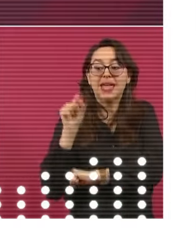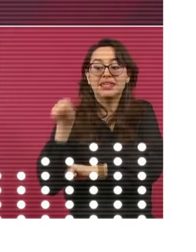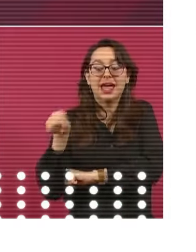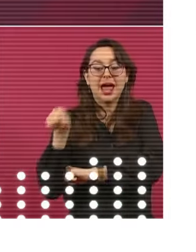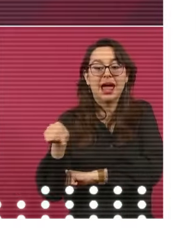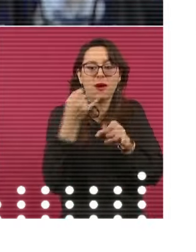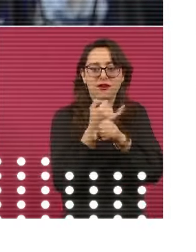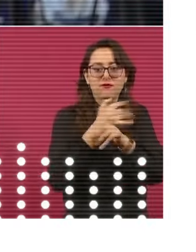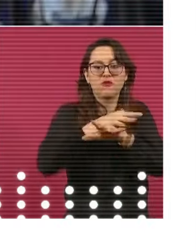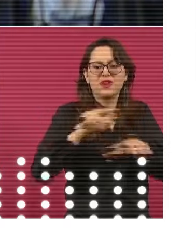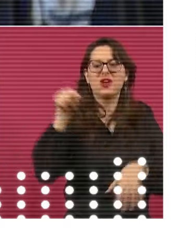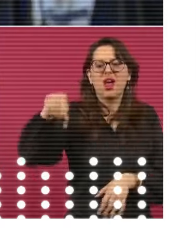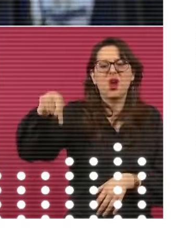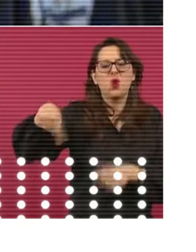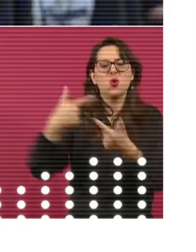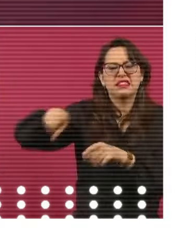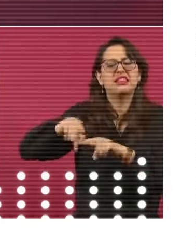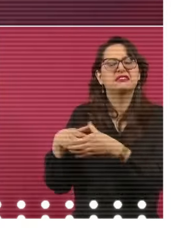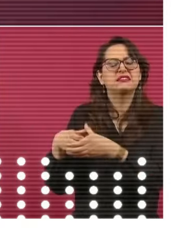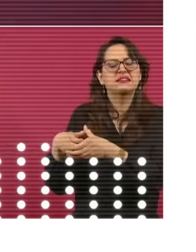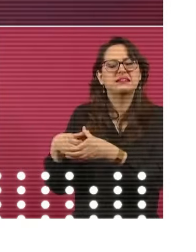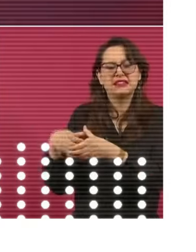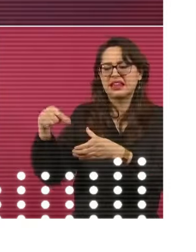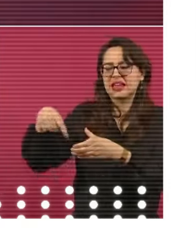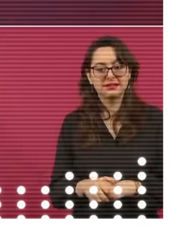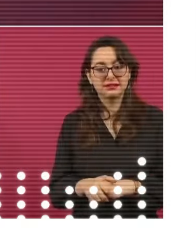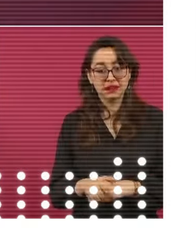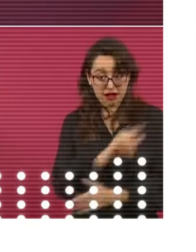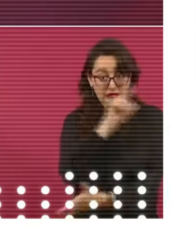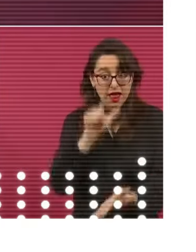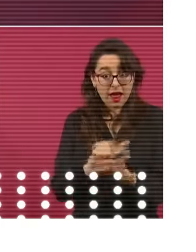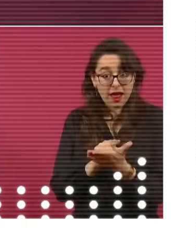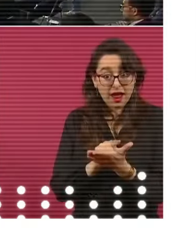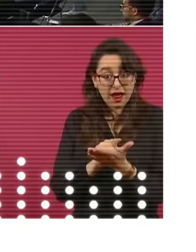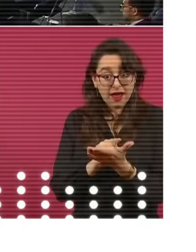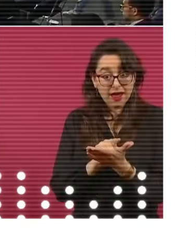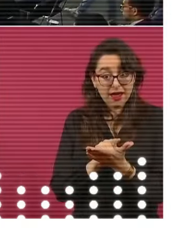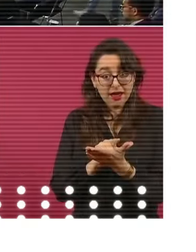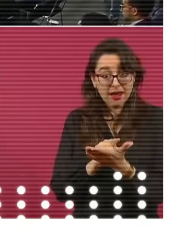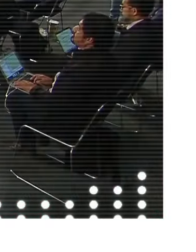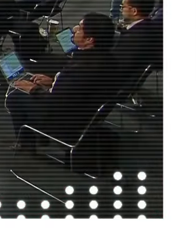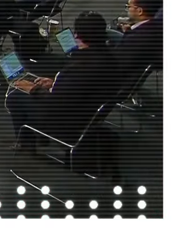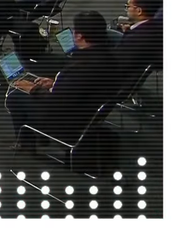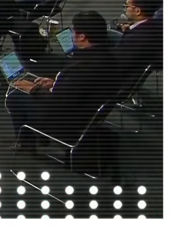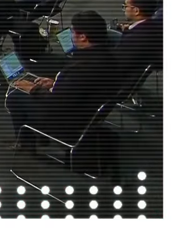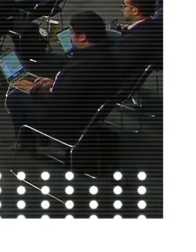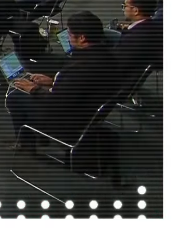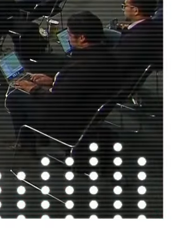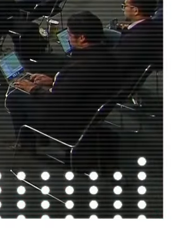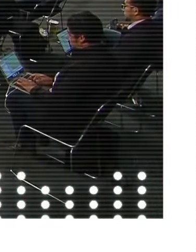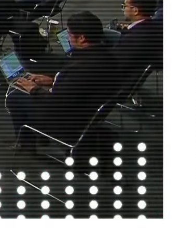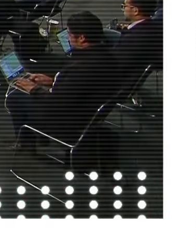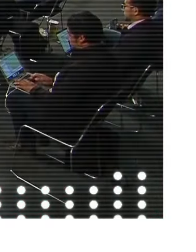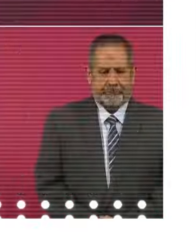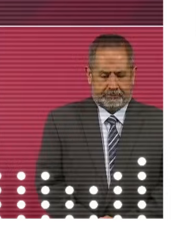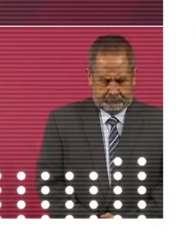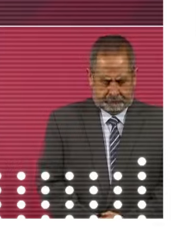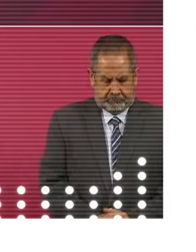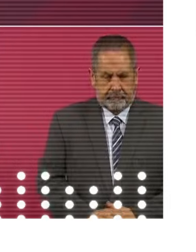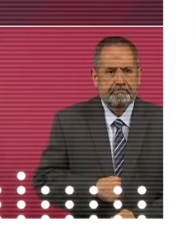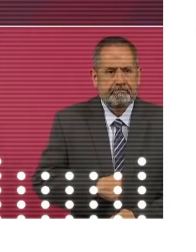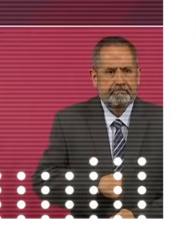guacamaya No ese esa información que hackearon donde aparece de que yos tengo este varios males